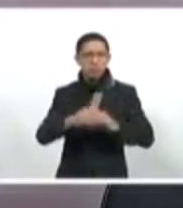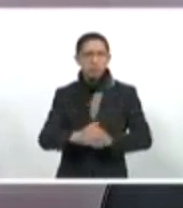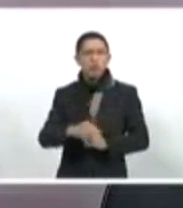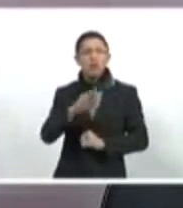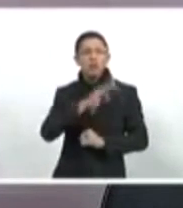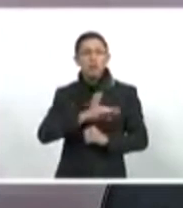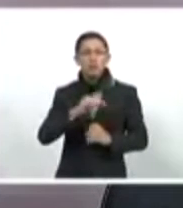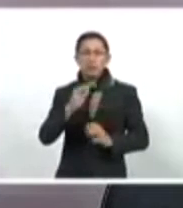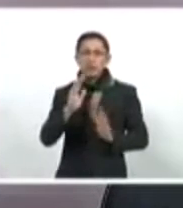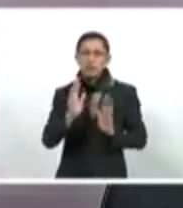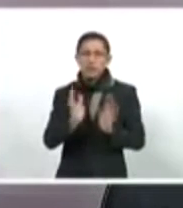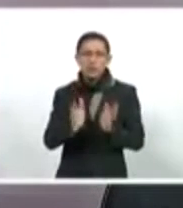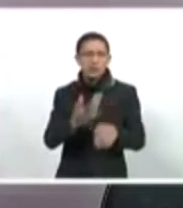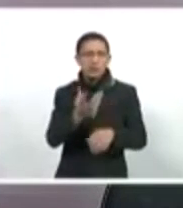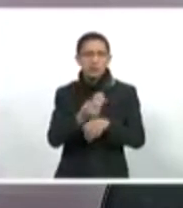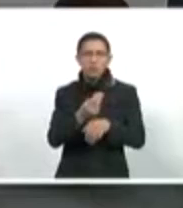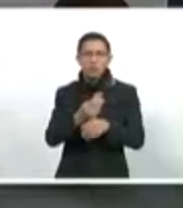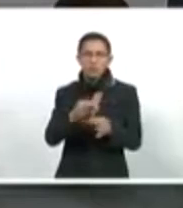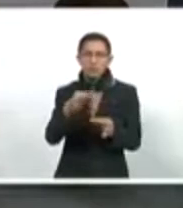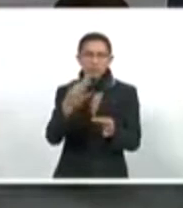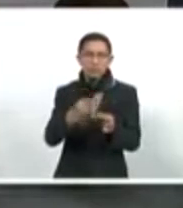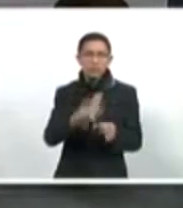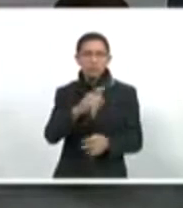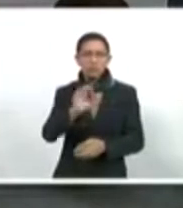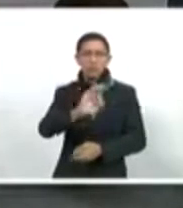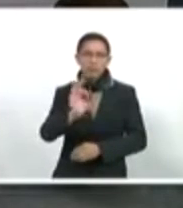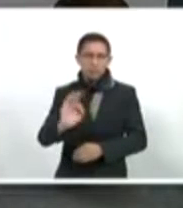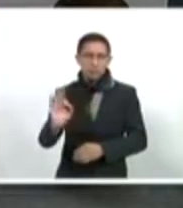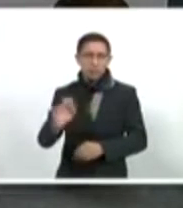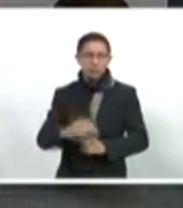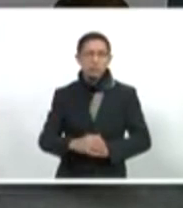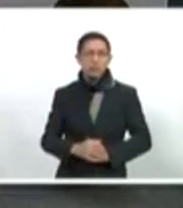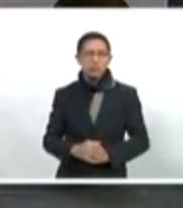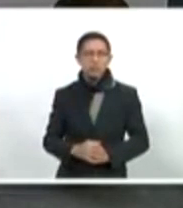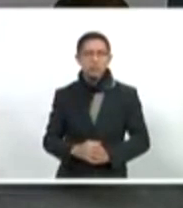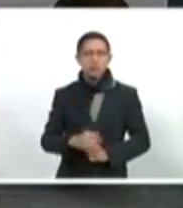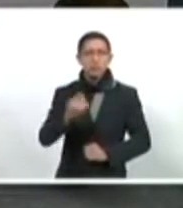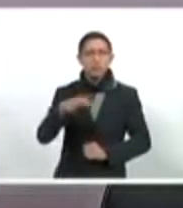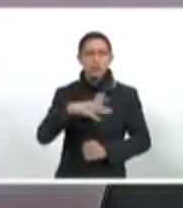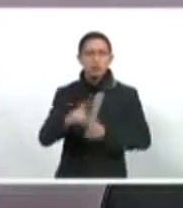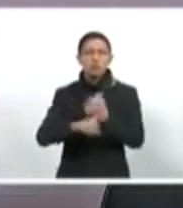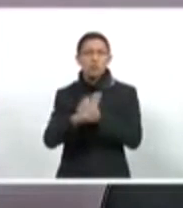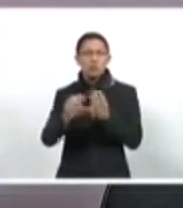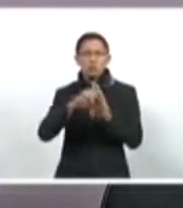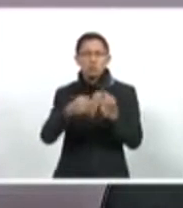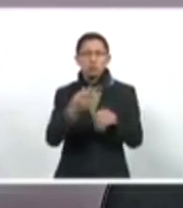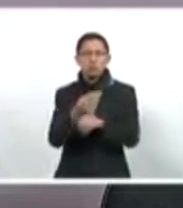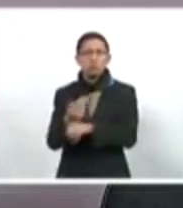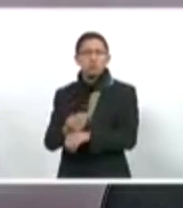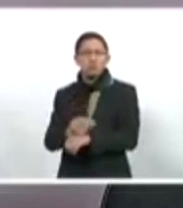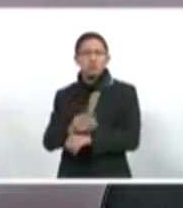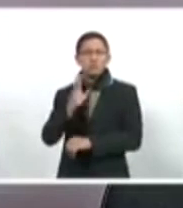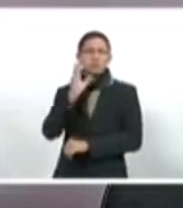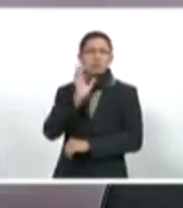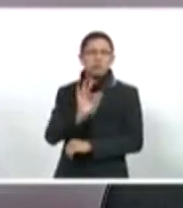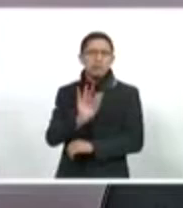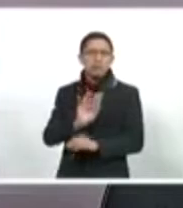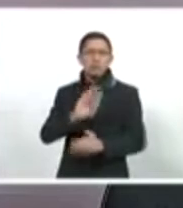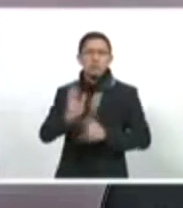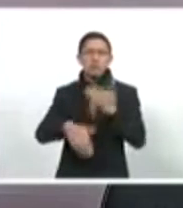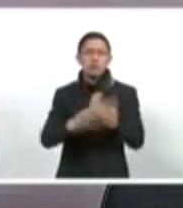solución definitiva o mucho más segura a este problema de la carretera, y se han iniciado ya los